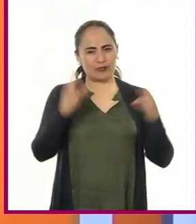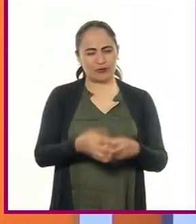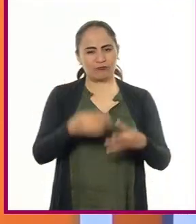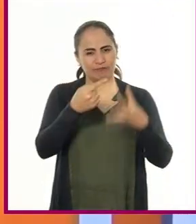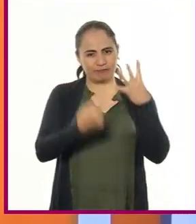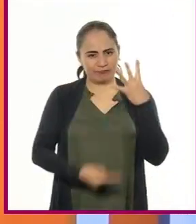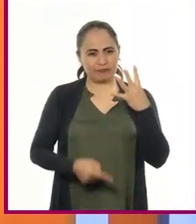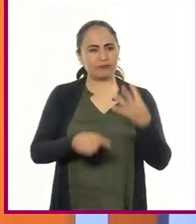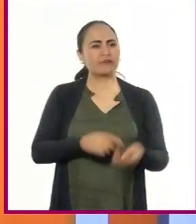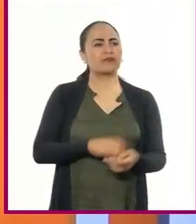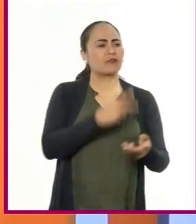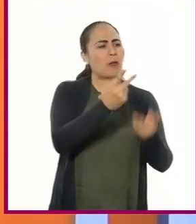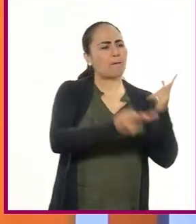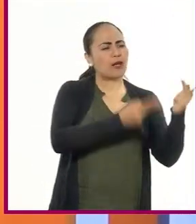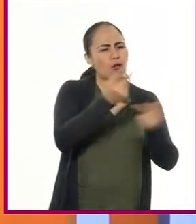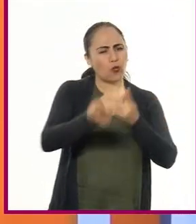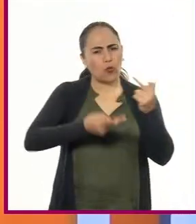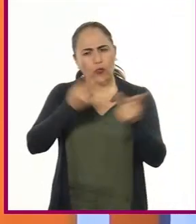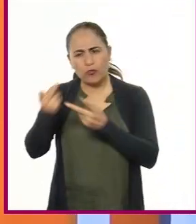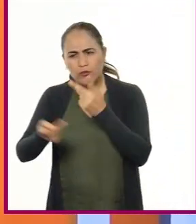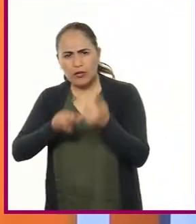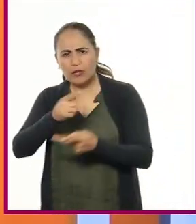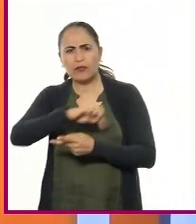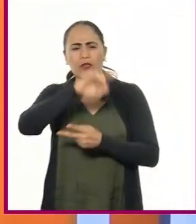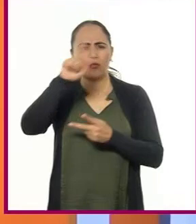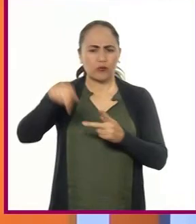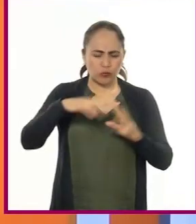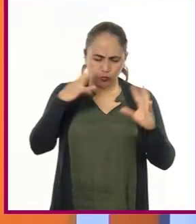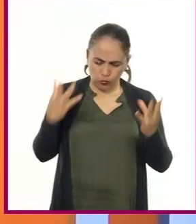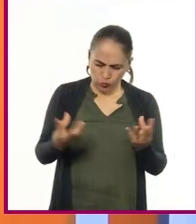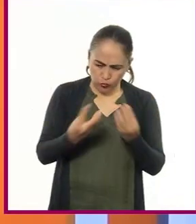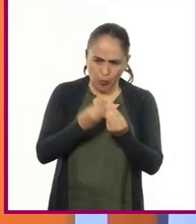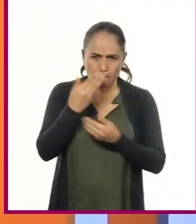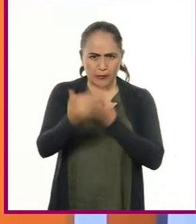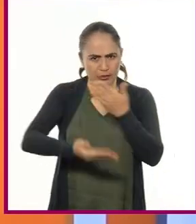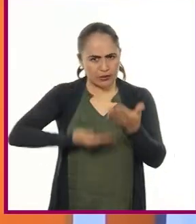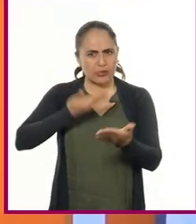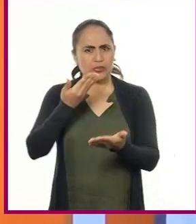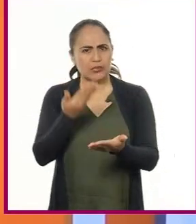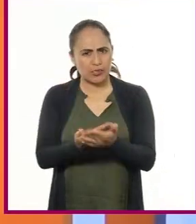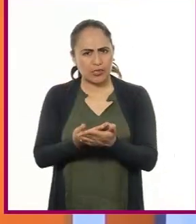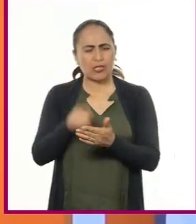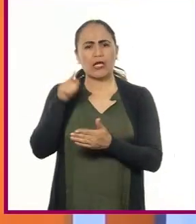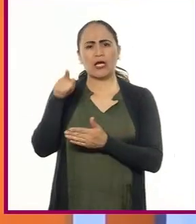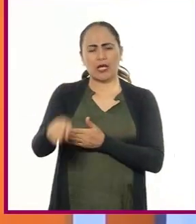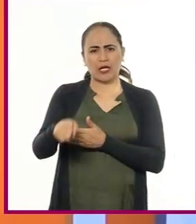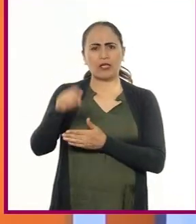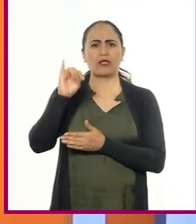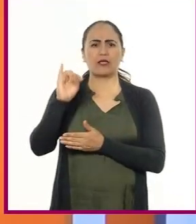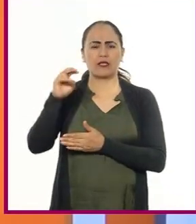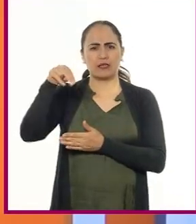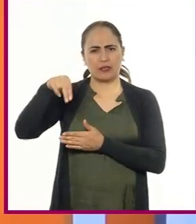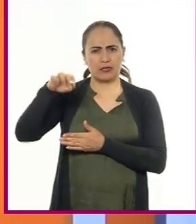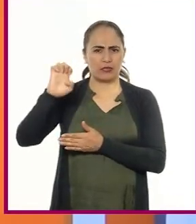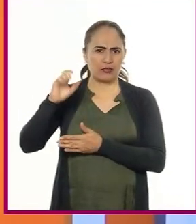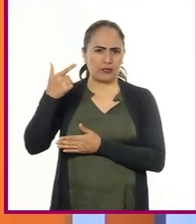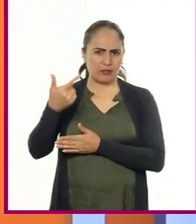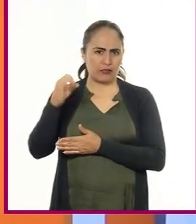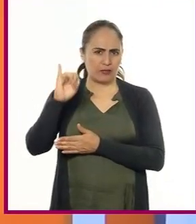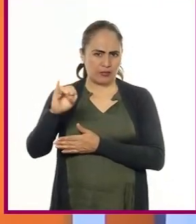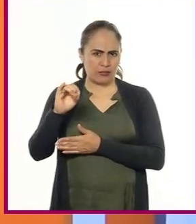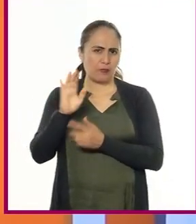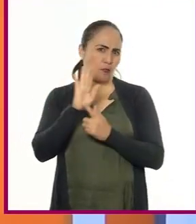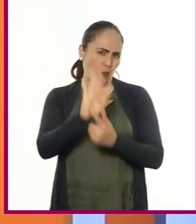es recolectada, analizada y presentada en nuestro país por el Instituto Nacional de Estadística y